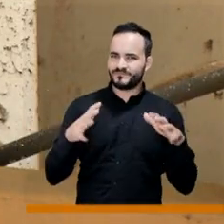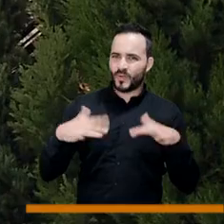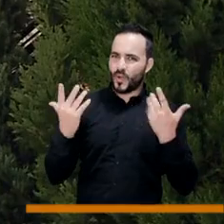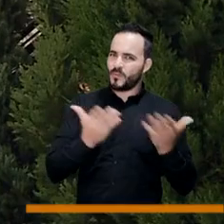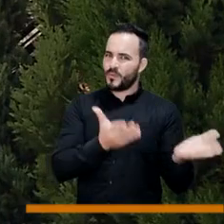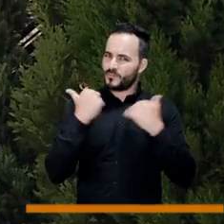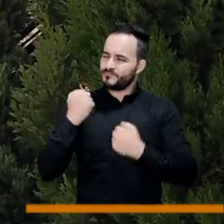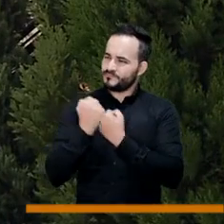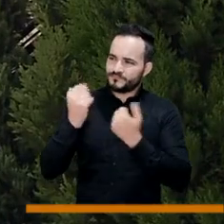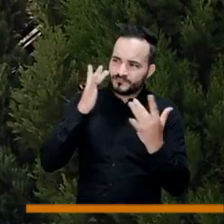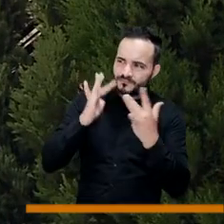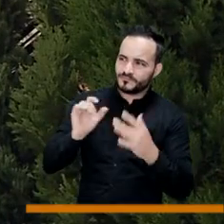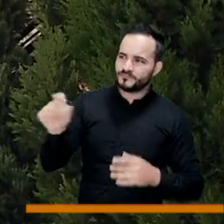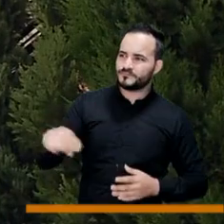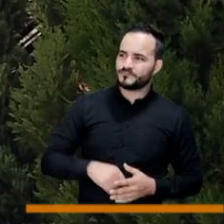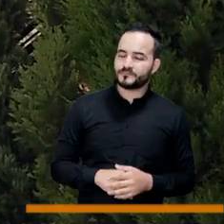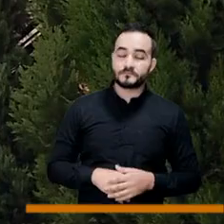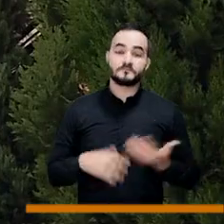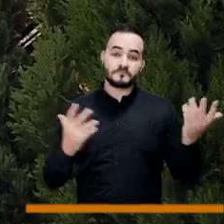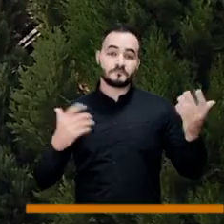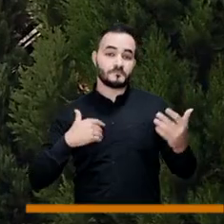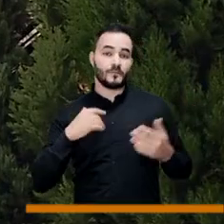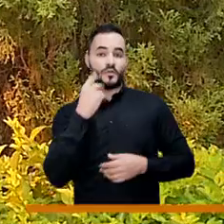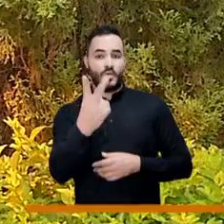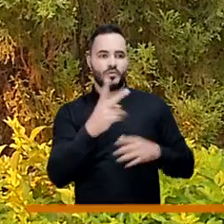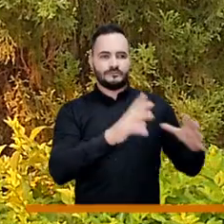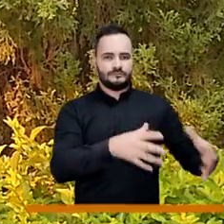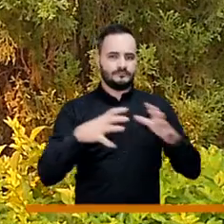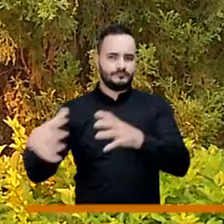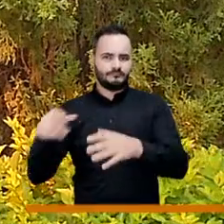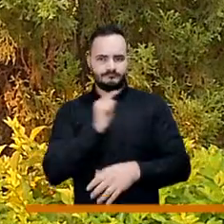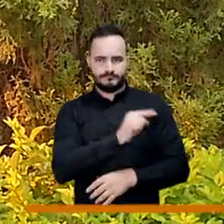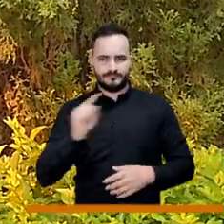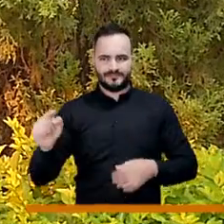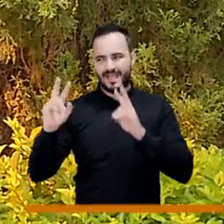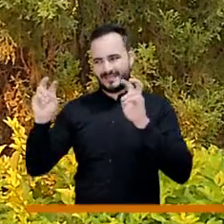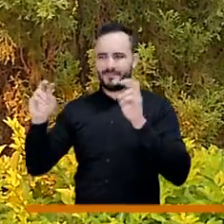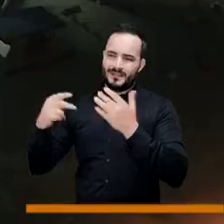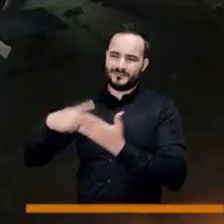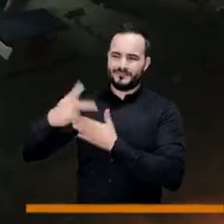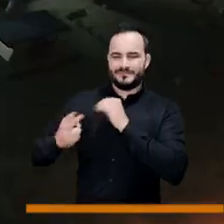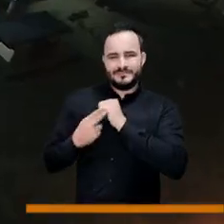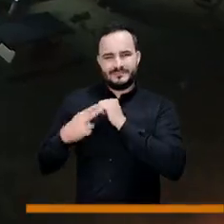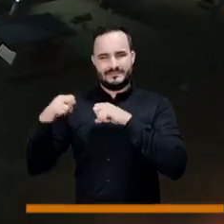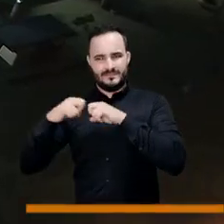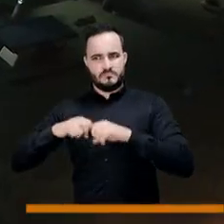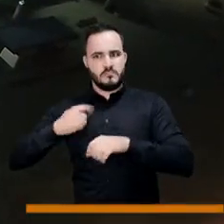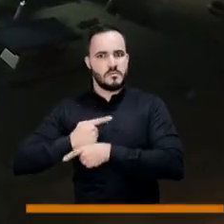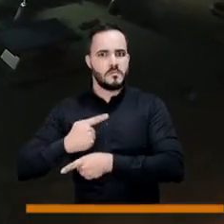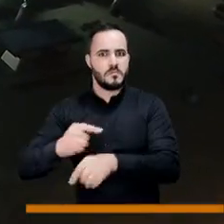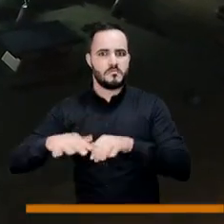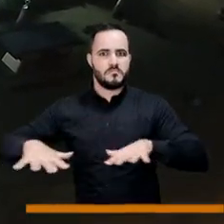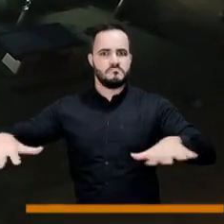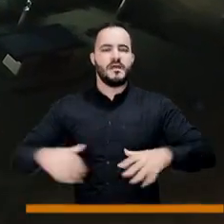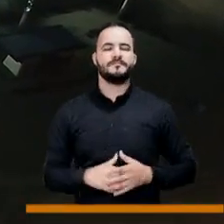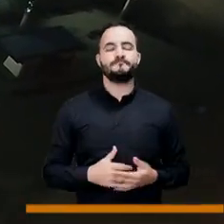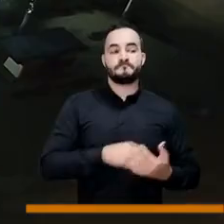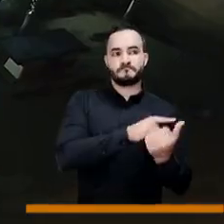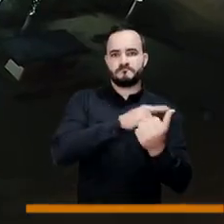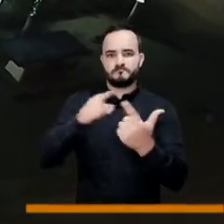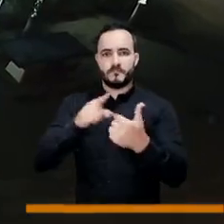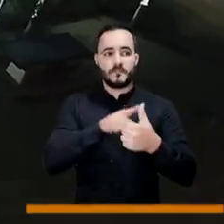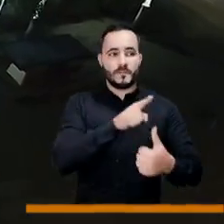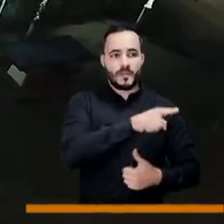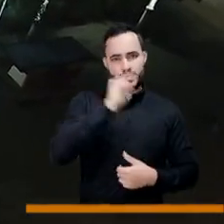energética? Hay dos sectores que sin duda son los que más pueden contribuir a gran escala en esto de la eficiencia energética. El